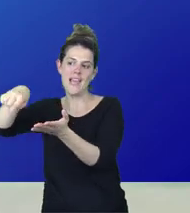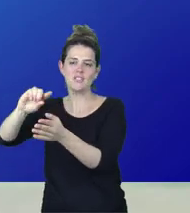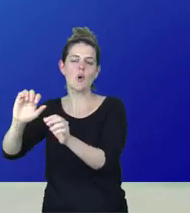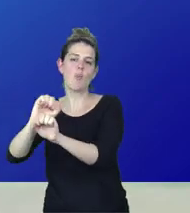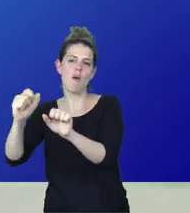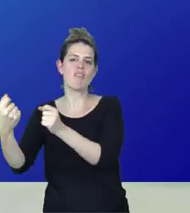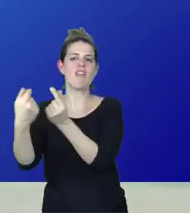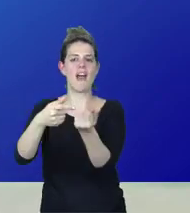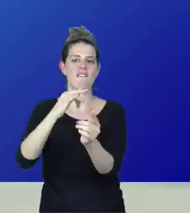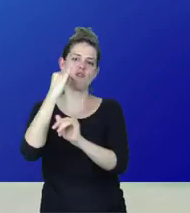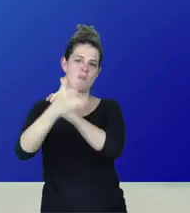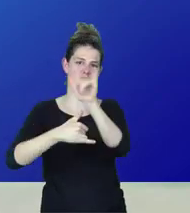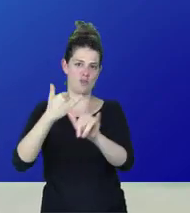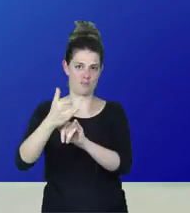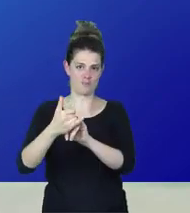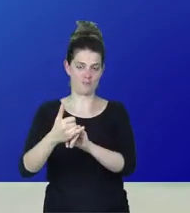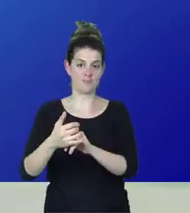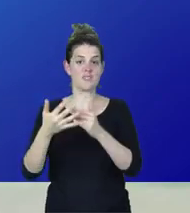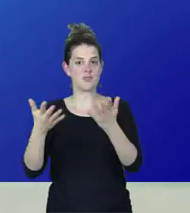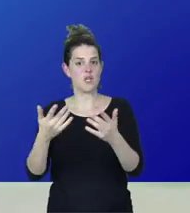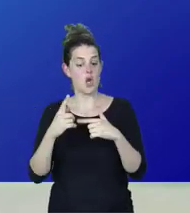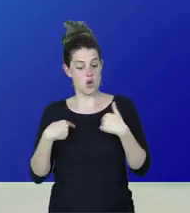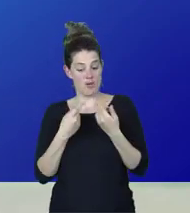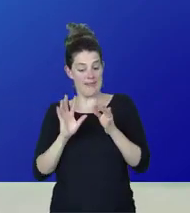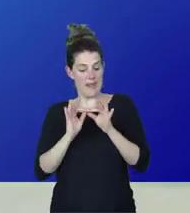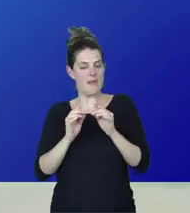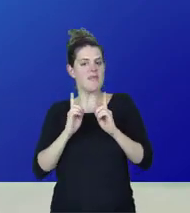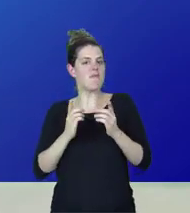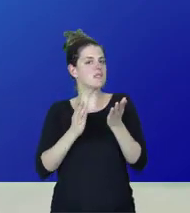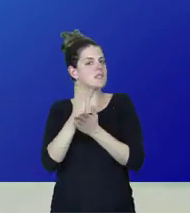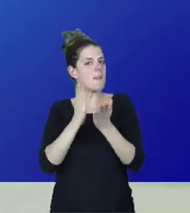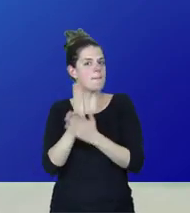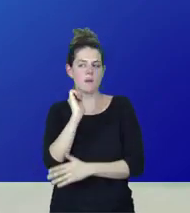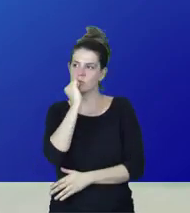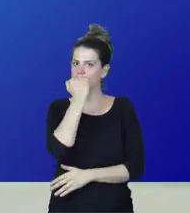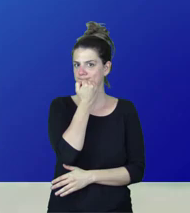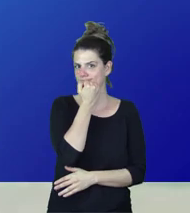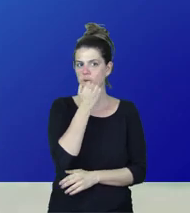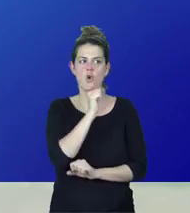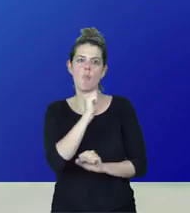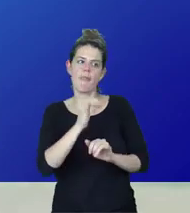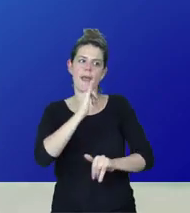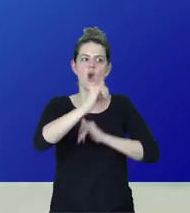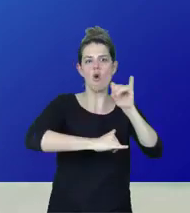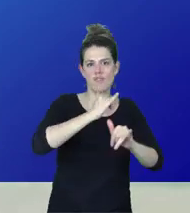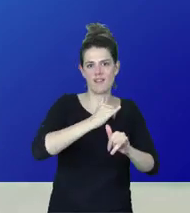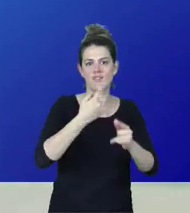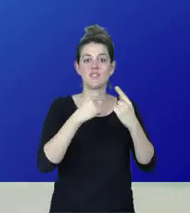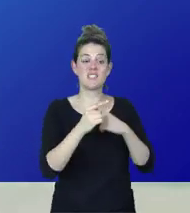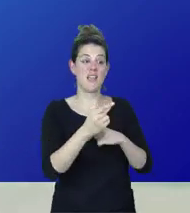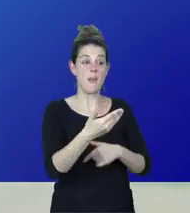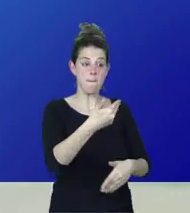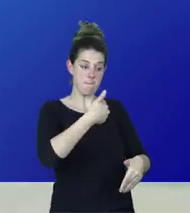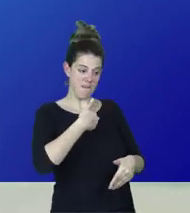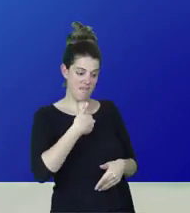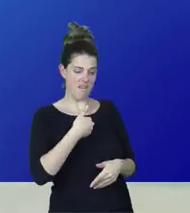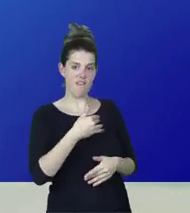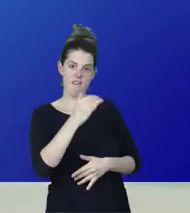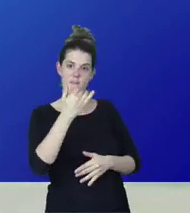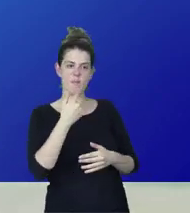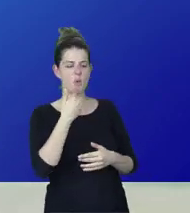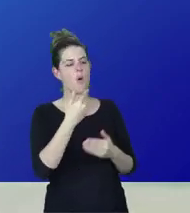información. Nosotros necesitamos respetar en todo momento la confidencialidad de lo que estamos interpretando. Entonces, solicitarnos información